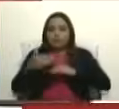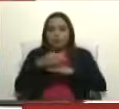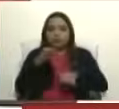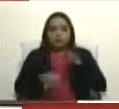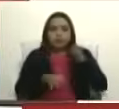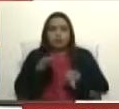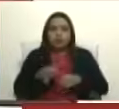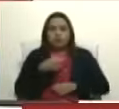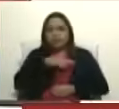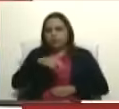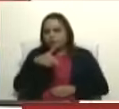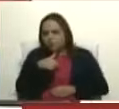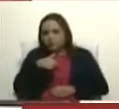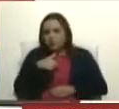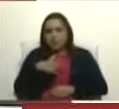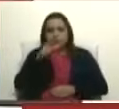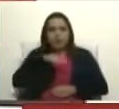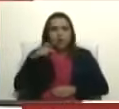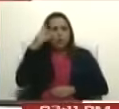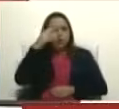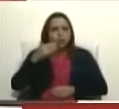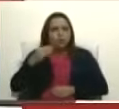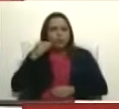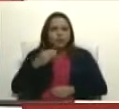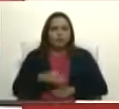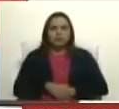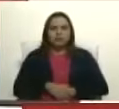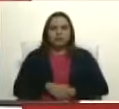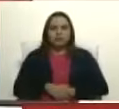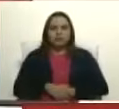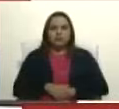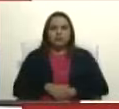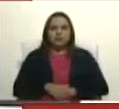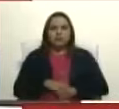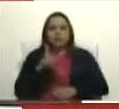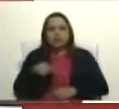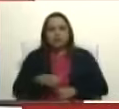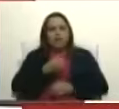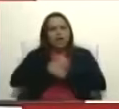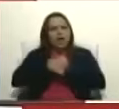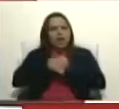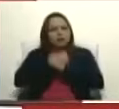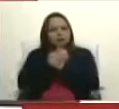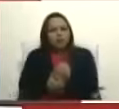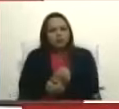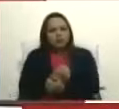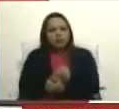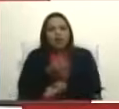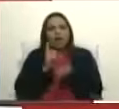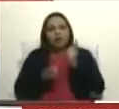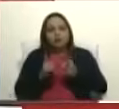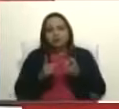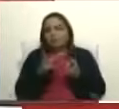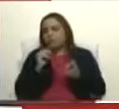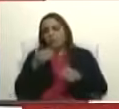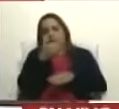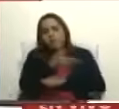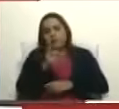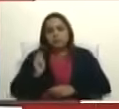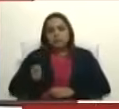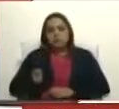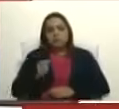Nosotros, con nuestra juventud y con nuestra pasión, algunos nos fuimos al TCJ. ¿Te acuerdas,